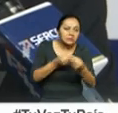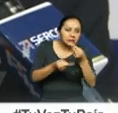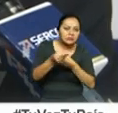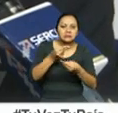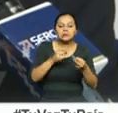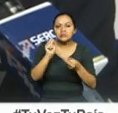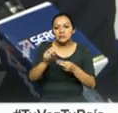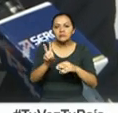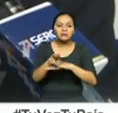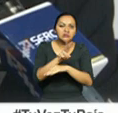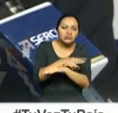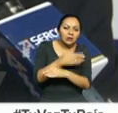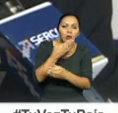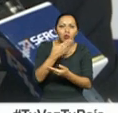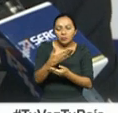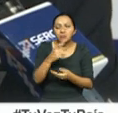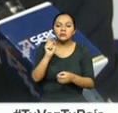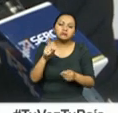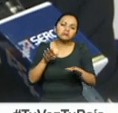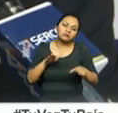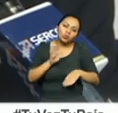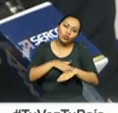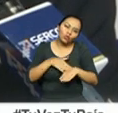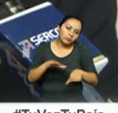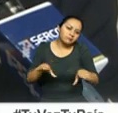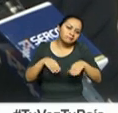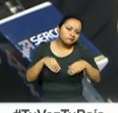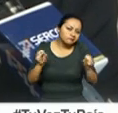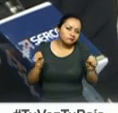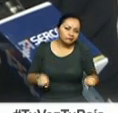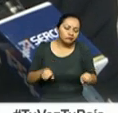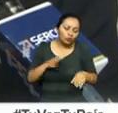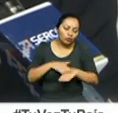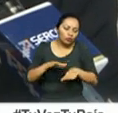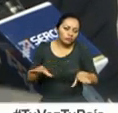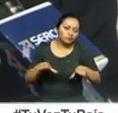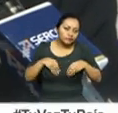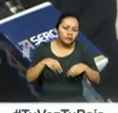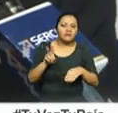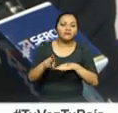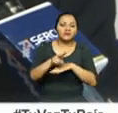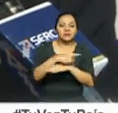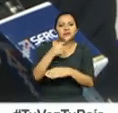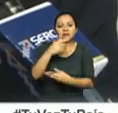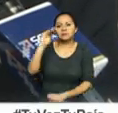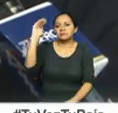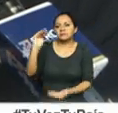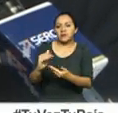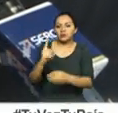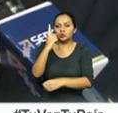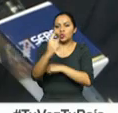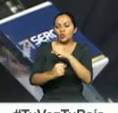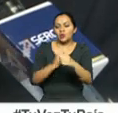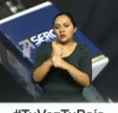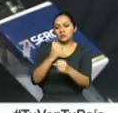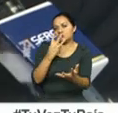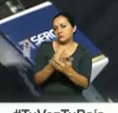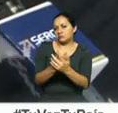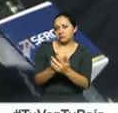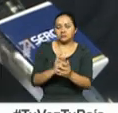con Fiscalía después de reconocer puntualmente su participación y responsabilidad en el hecho que Fiscalía